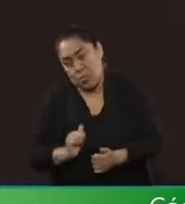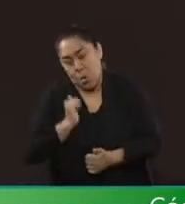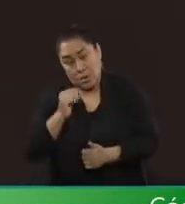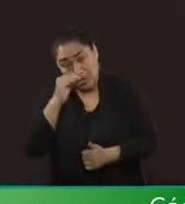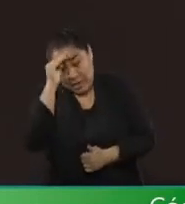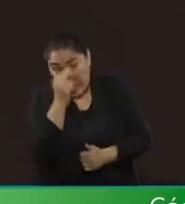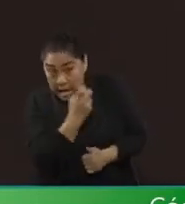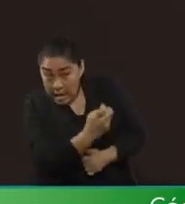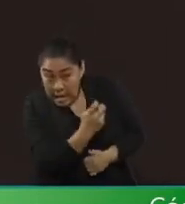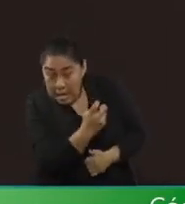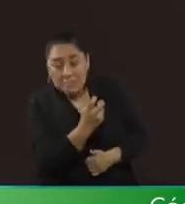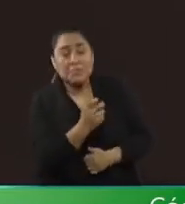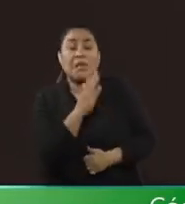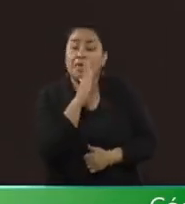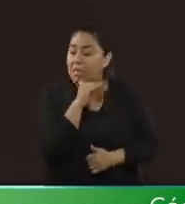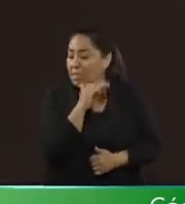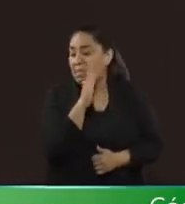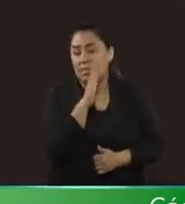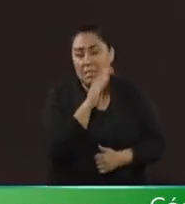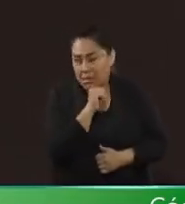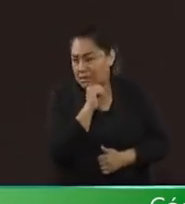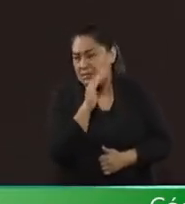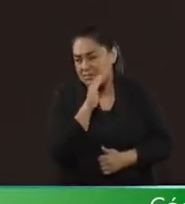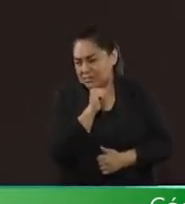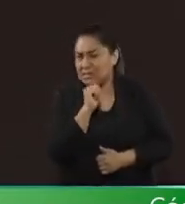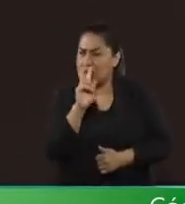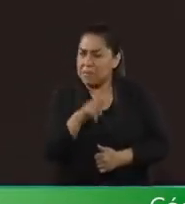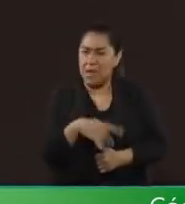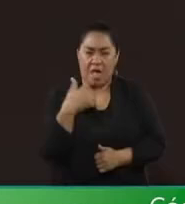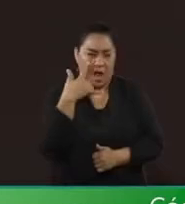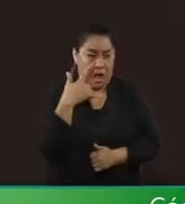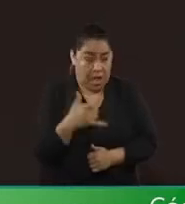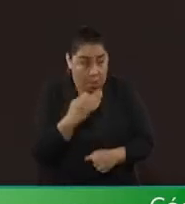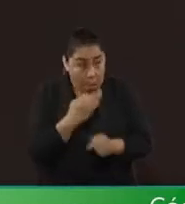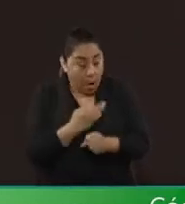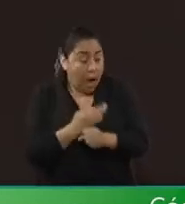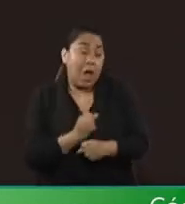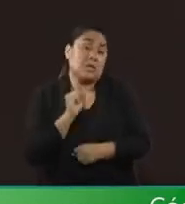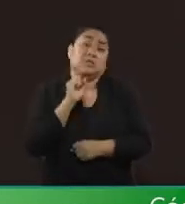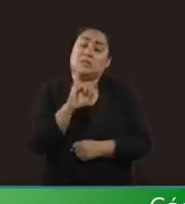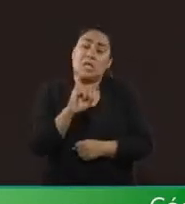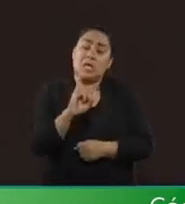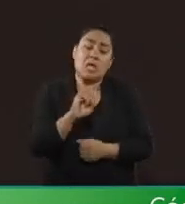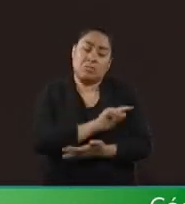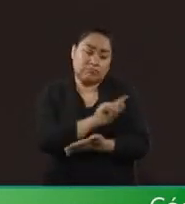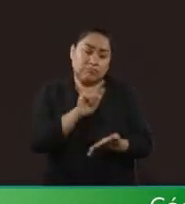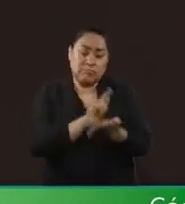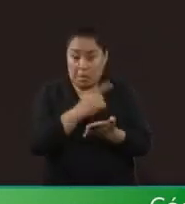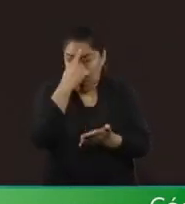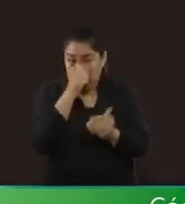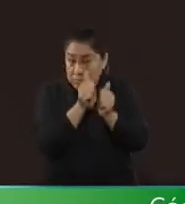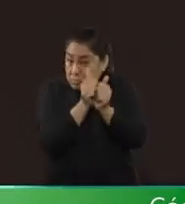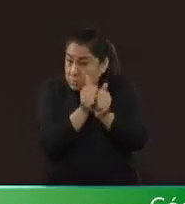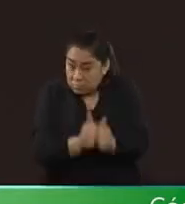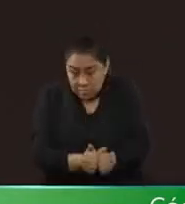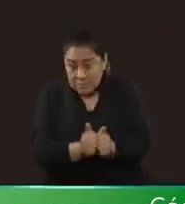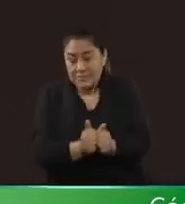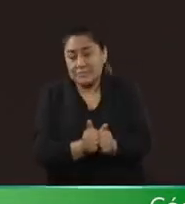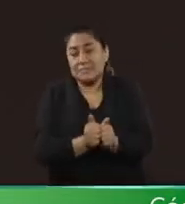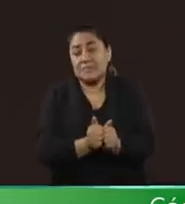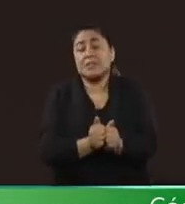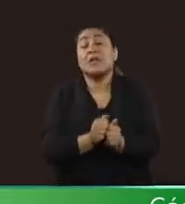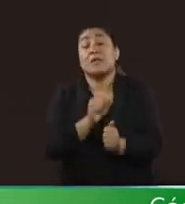esta estrategia no ha funcionado. ¿No les parece irónico que estemos aprobando la permanencia de la actual estrategia de